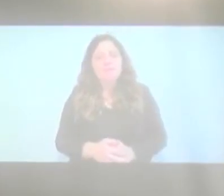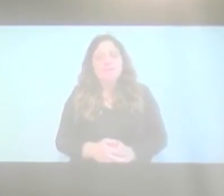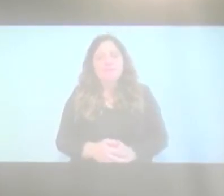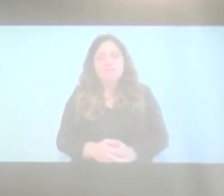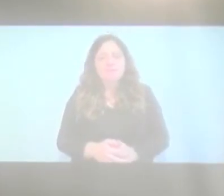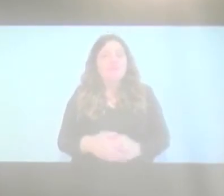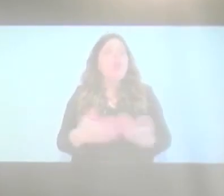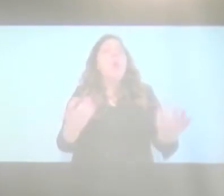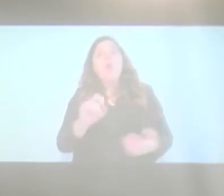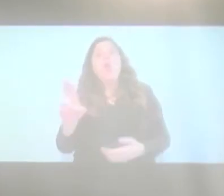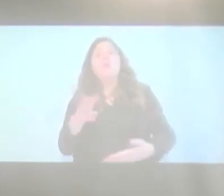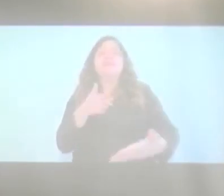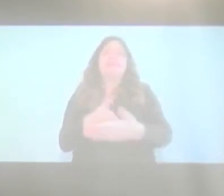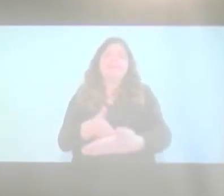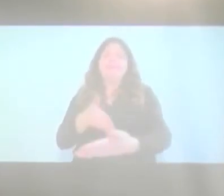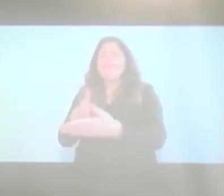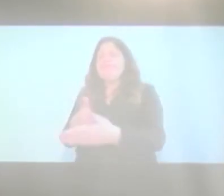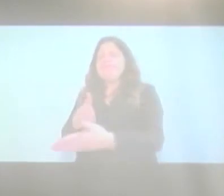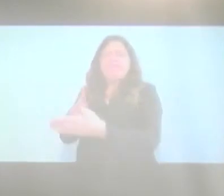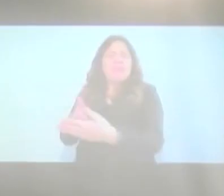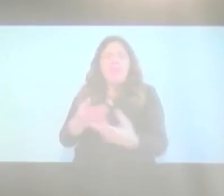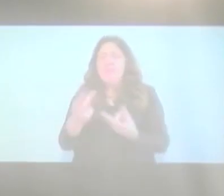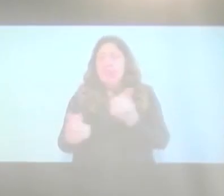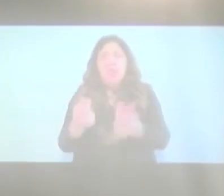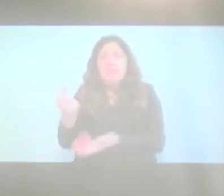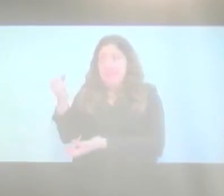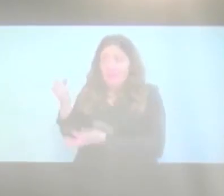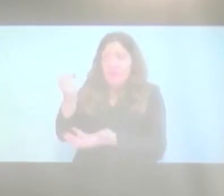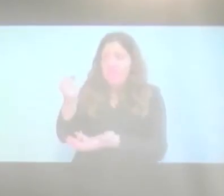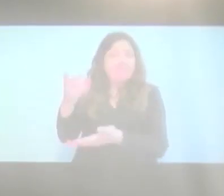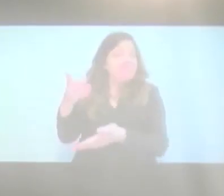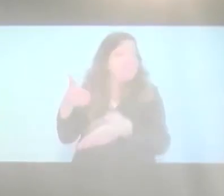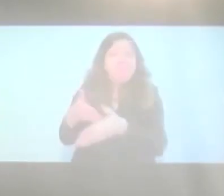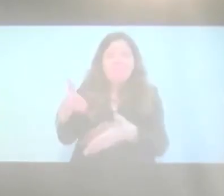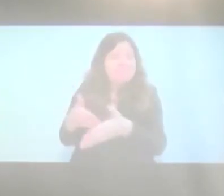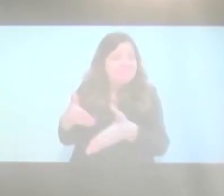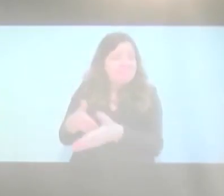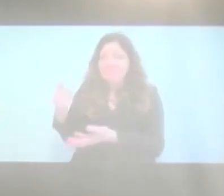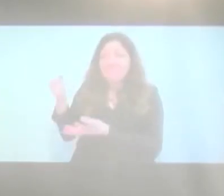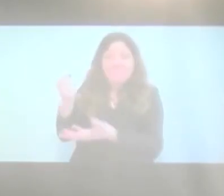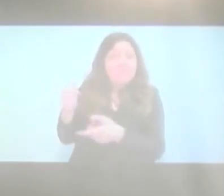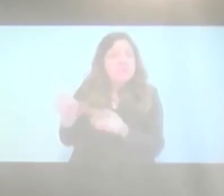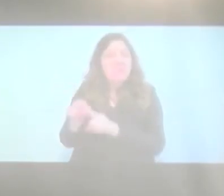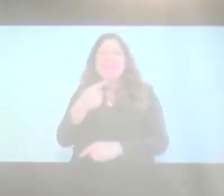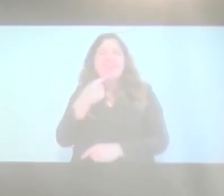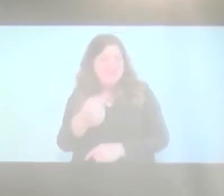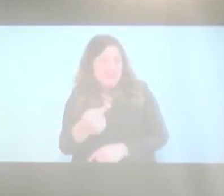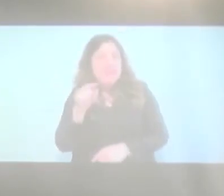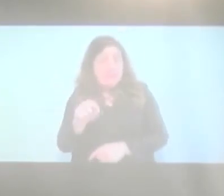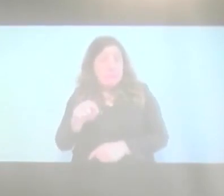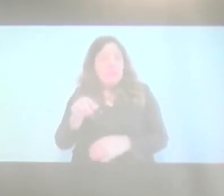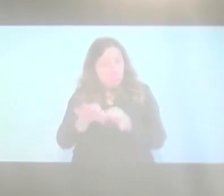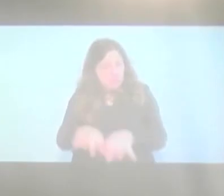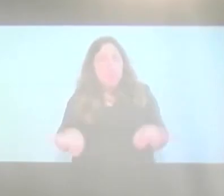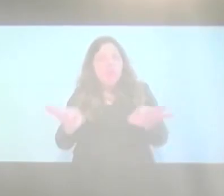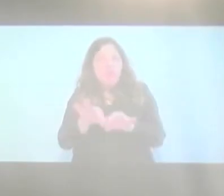trabas, no solo administrativas, sino que también de financiamiento que mencionaba Oriel, son elementos que